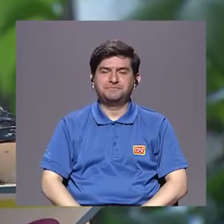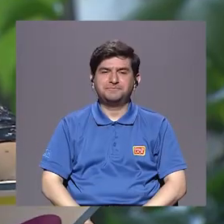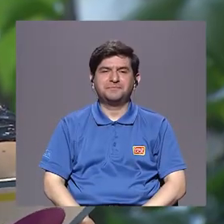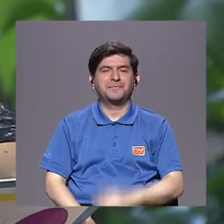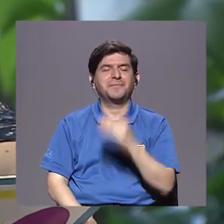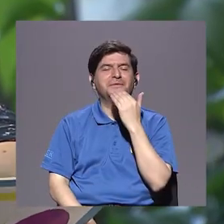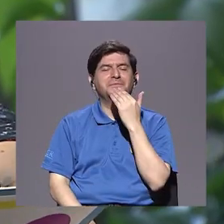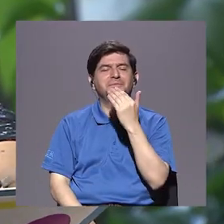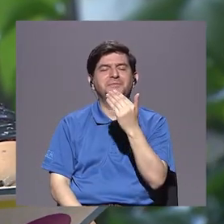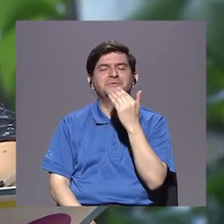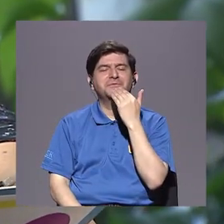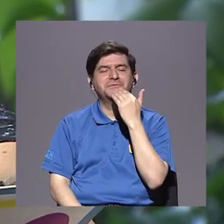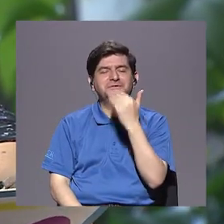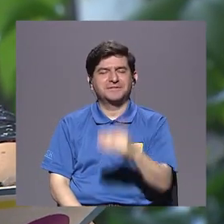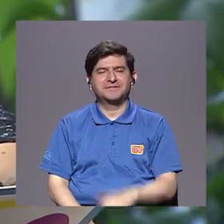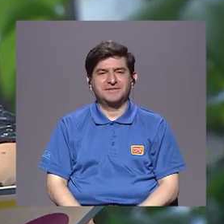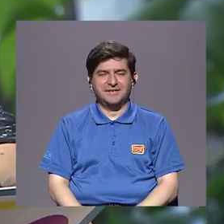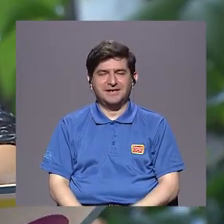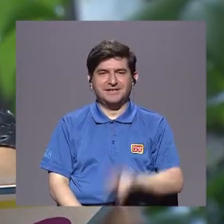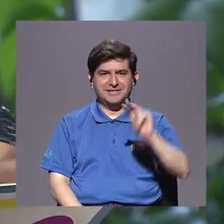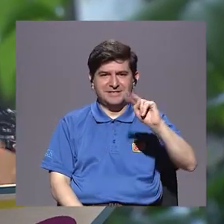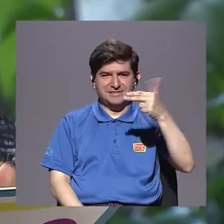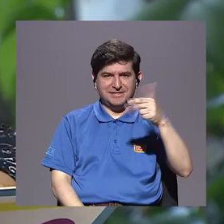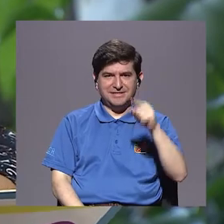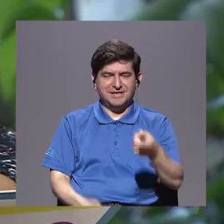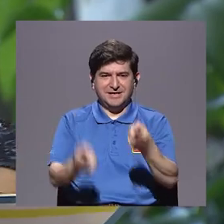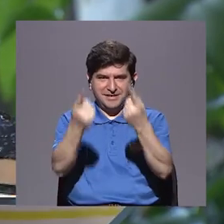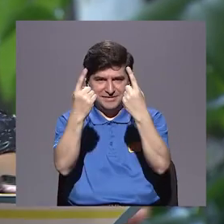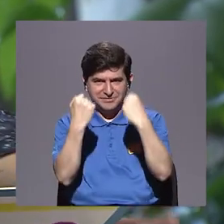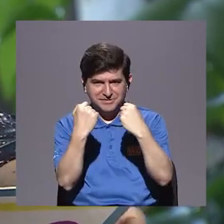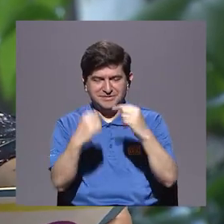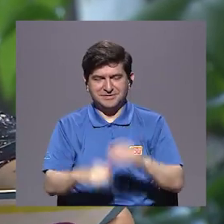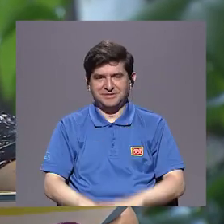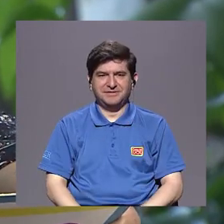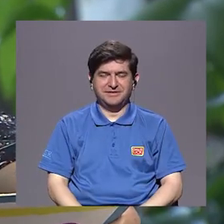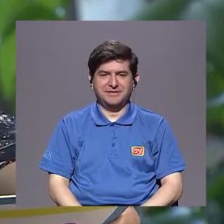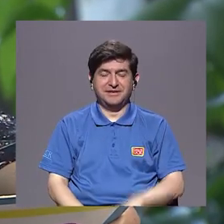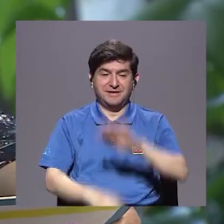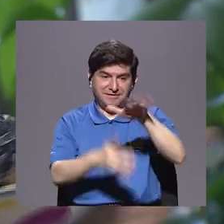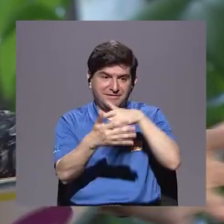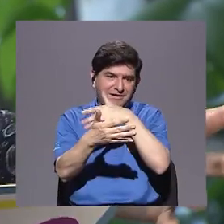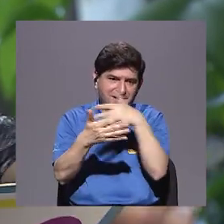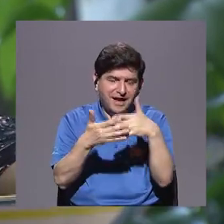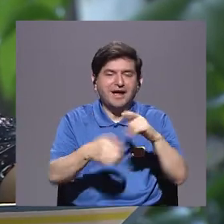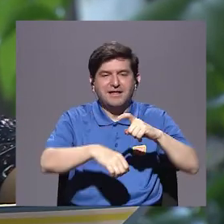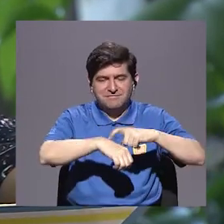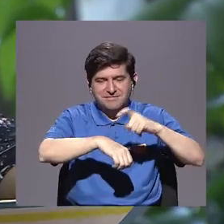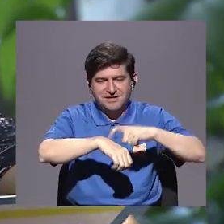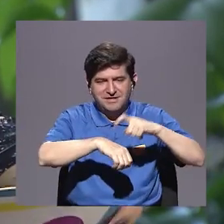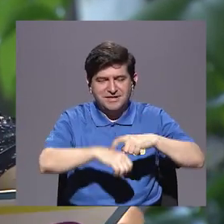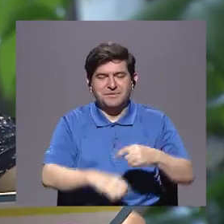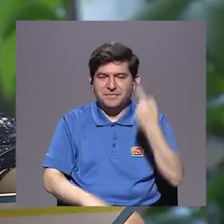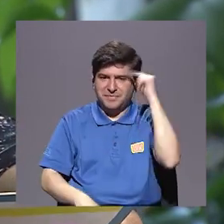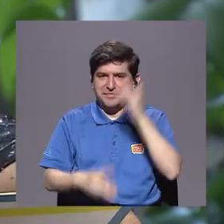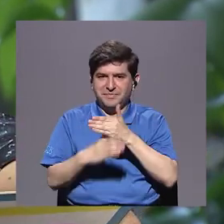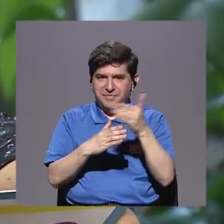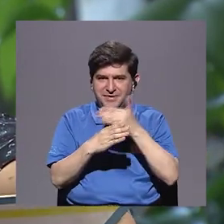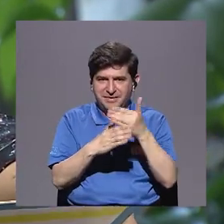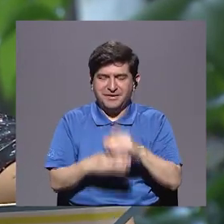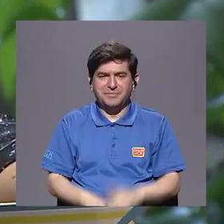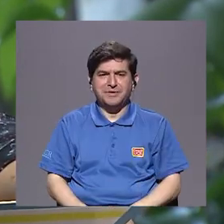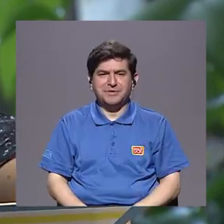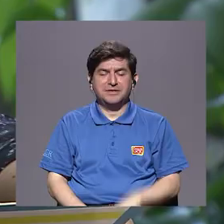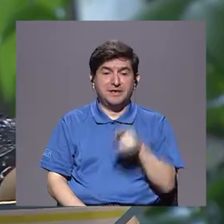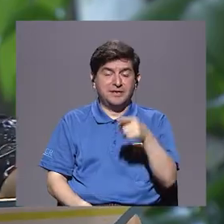Bueno, agradecer, Natalia, tu espacio para en la agenda, que sacaste este ratito para compartir